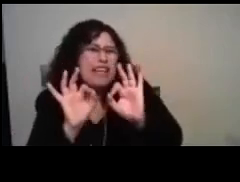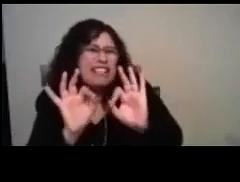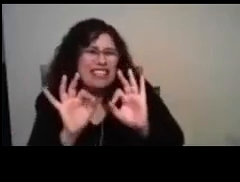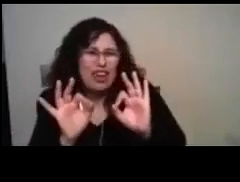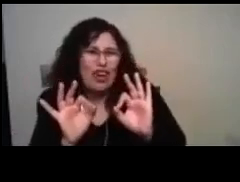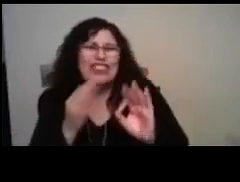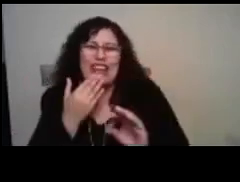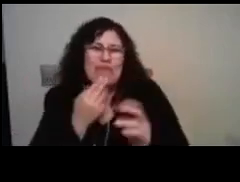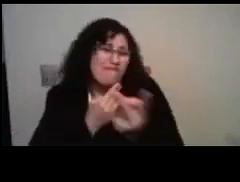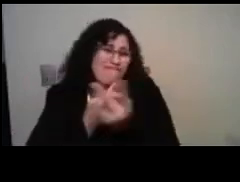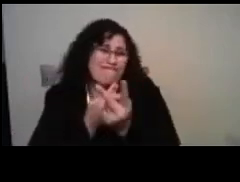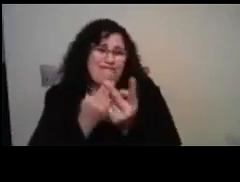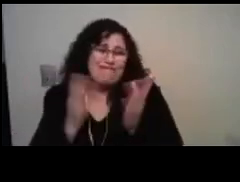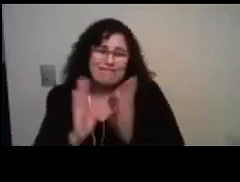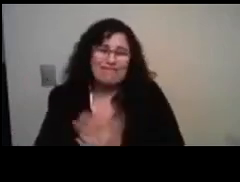¿De acuerdo?